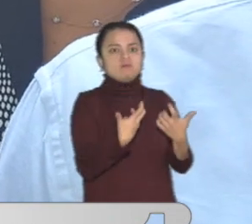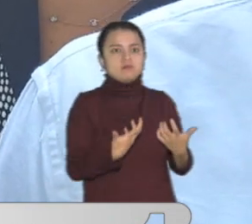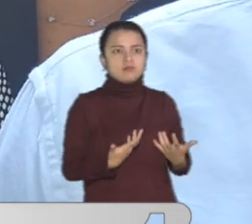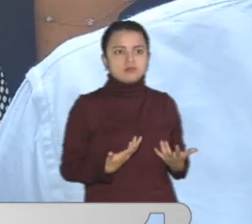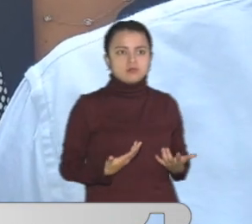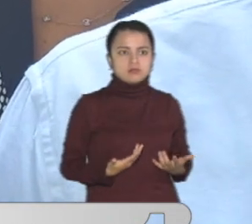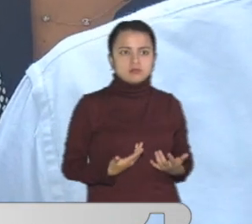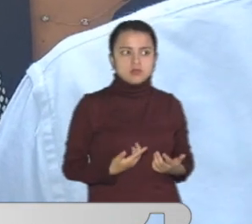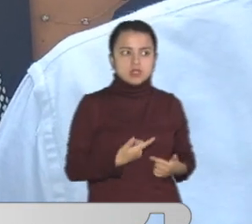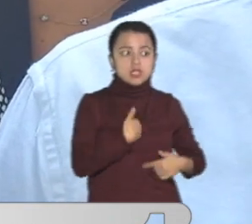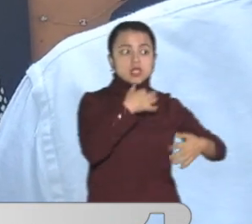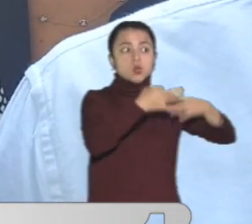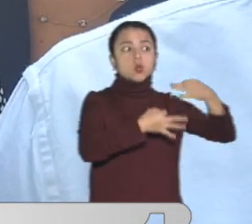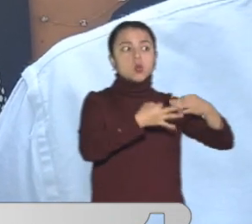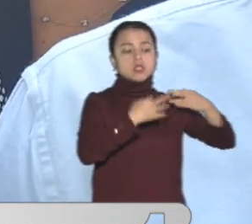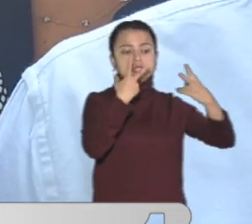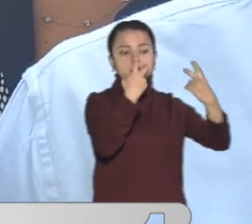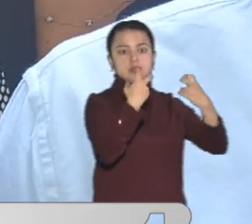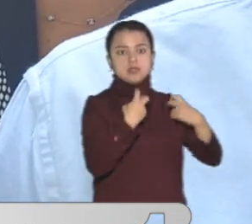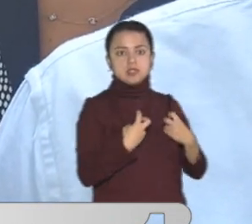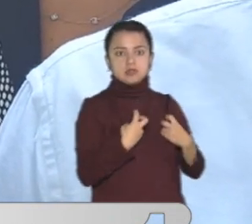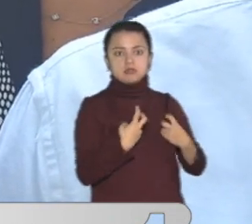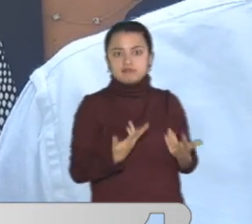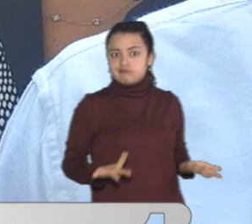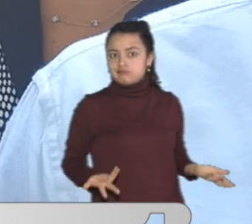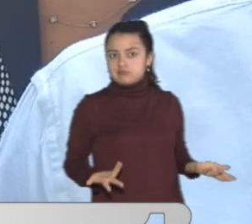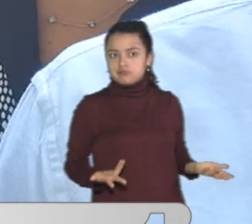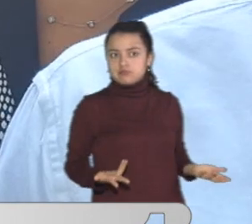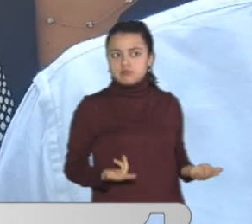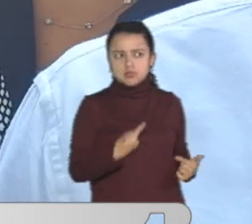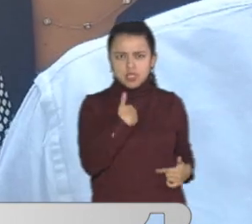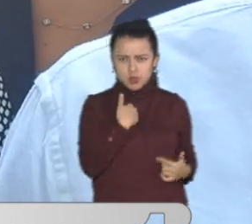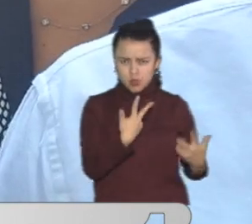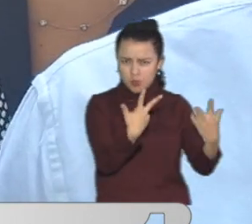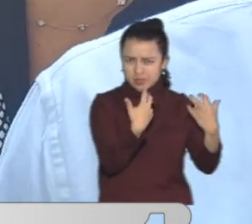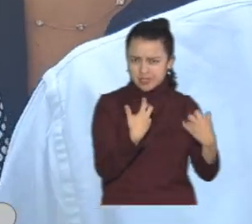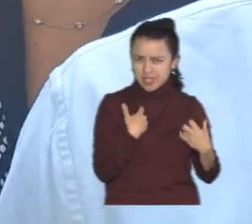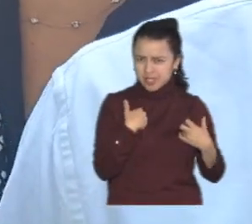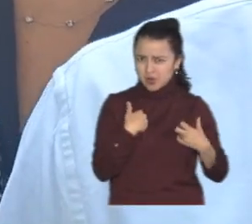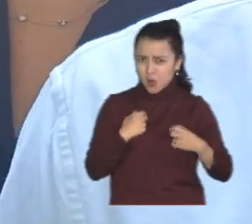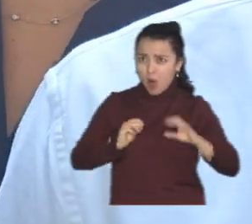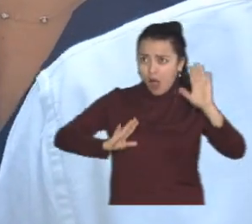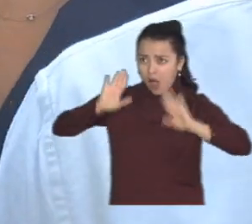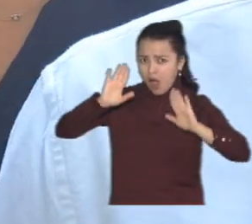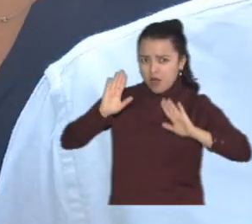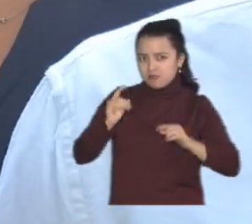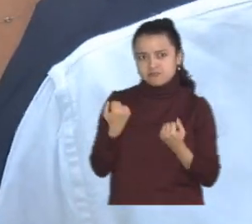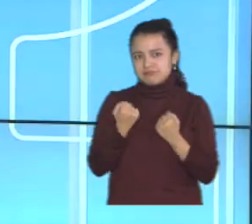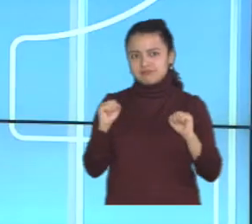en manos de los jueces. Uno no puede ser candidato cuando está en esa condición.